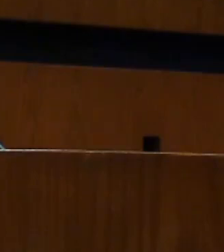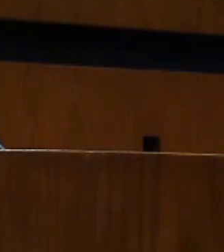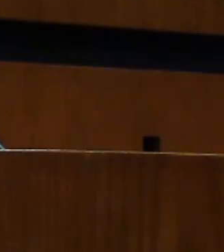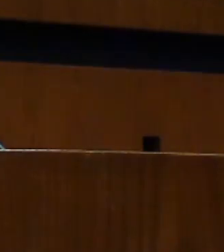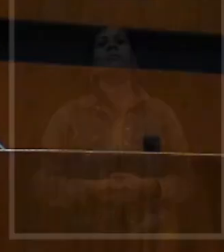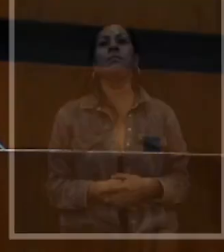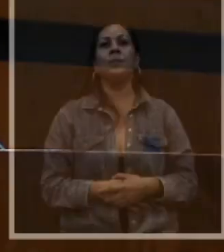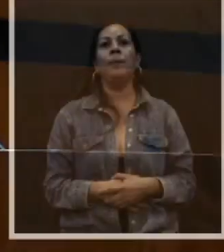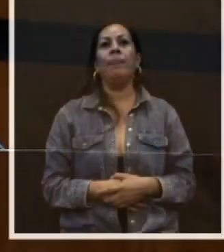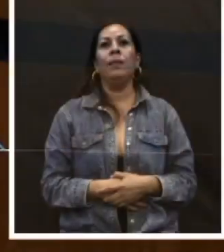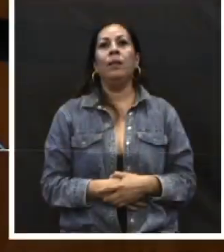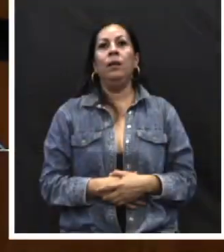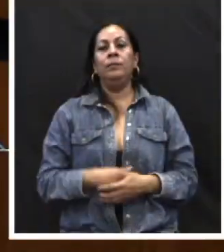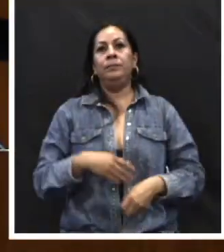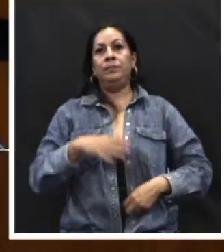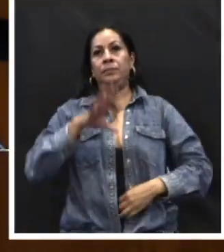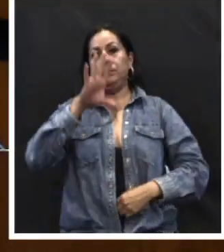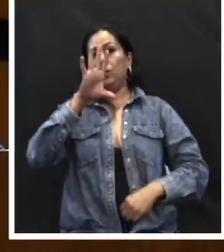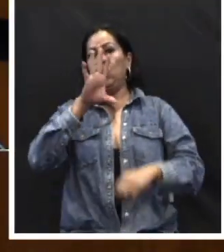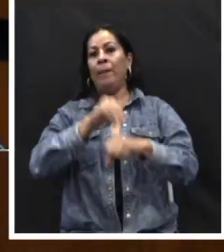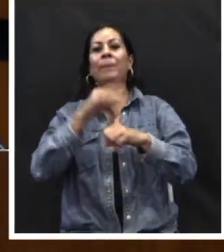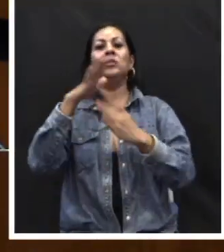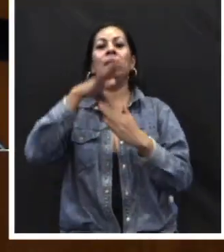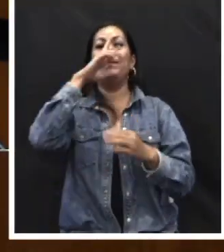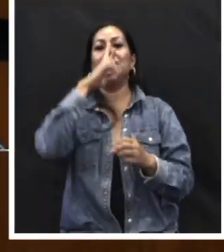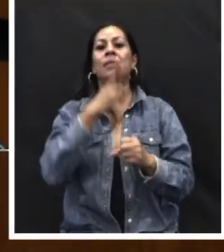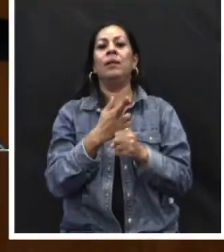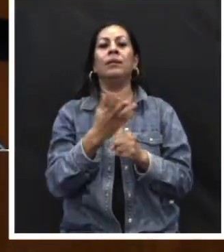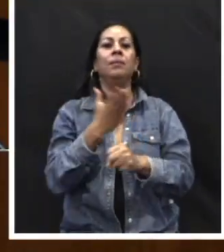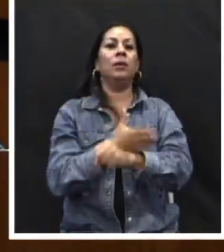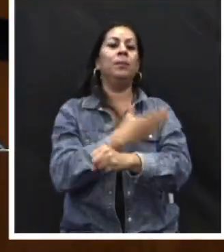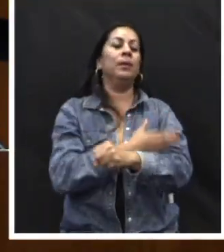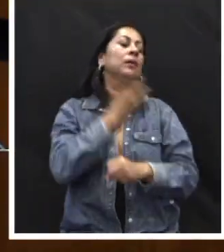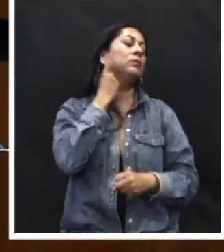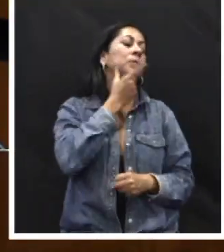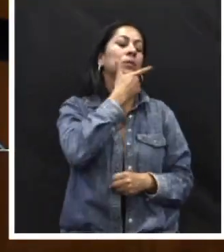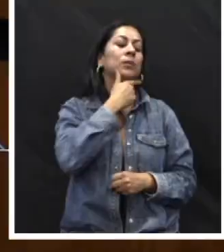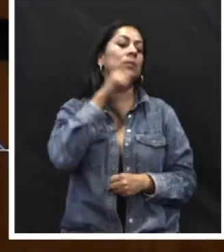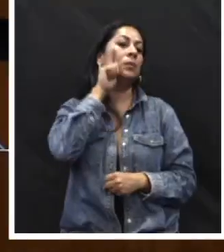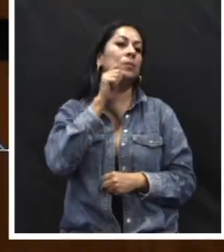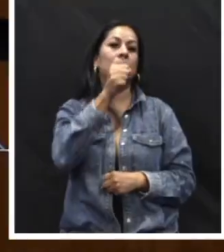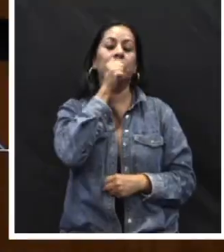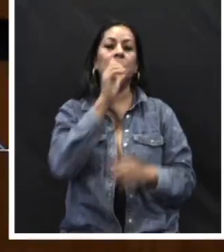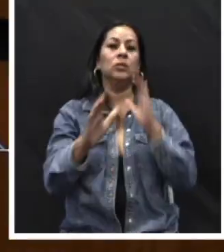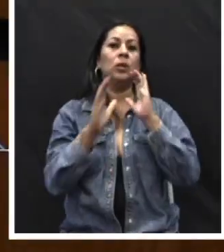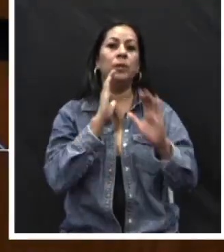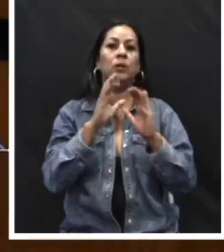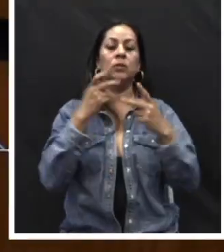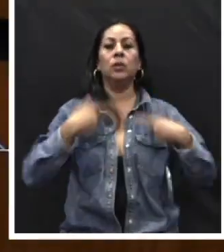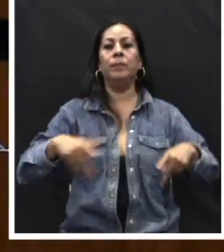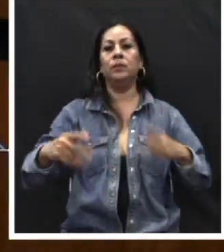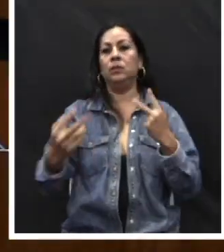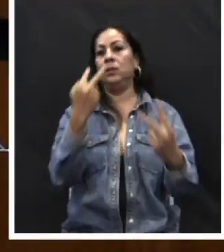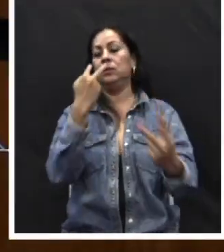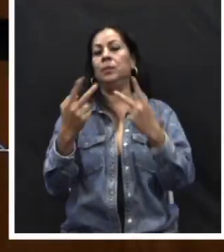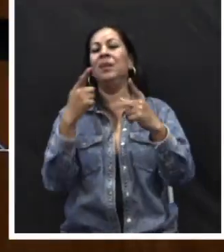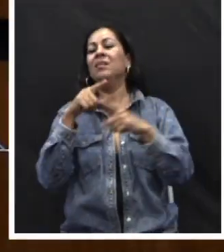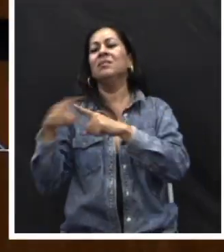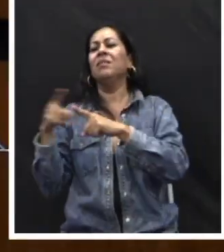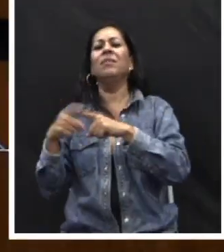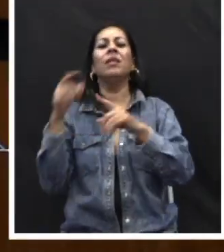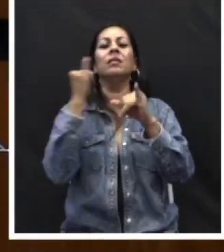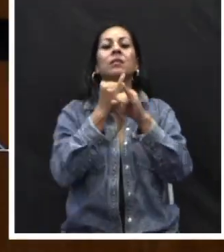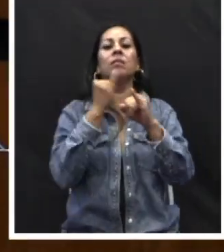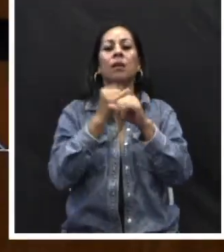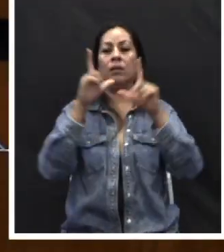Del presidente de la mesa directiva, compañeras y compañeros diputados, medios de comunicación y público que nos sigue por las